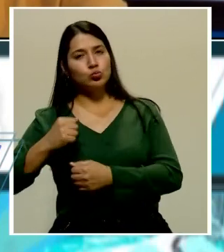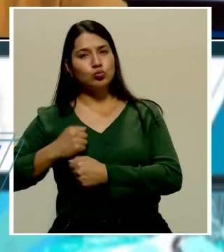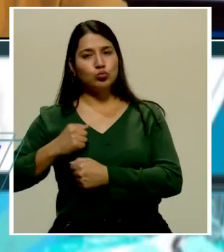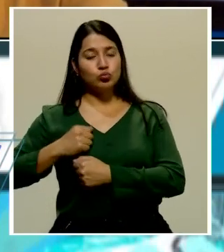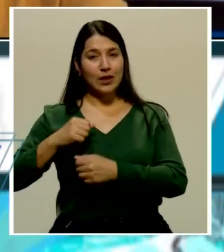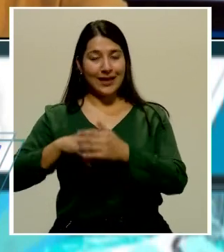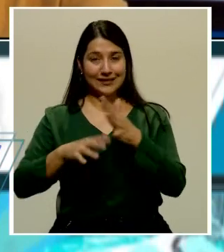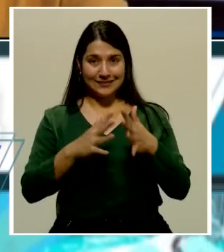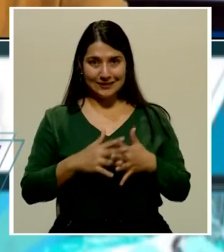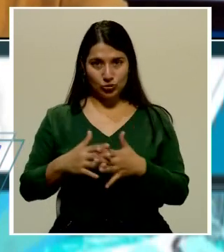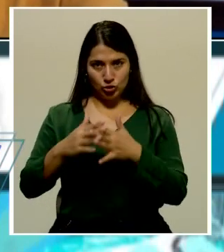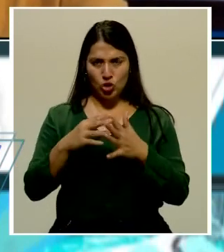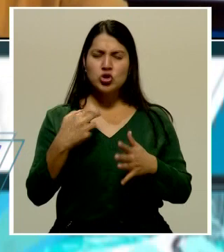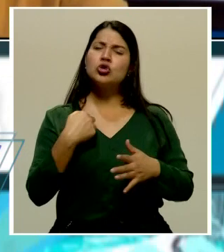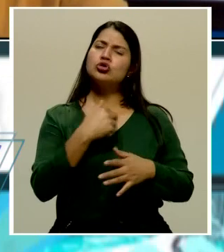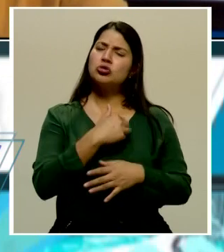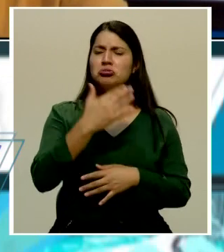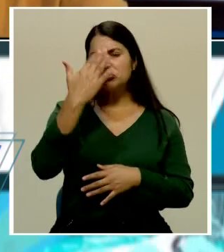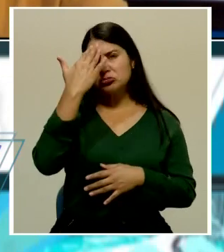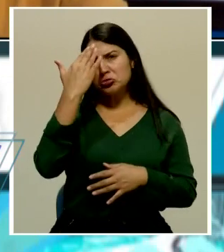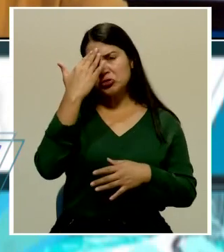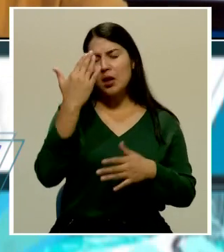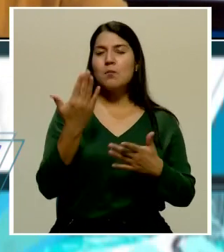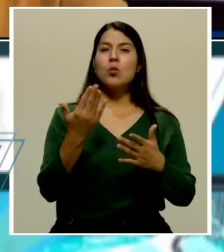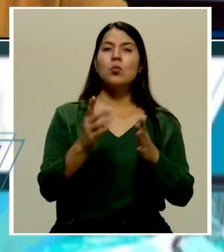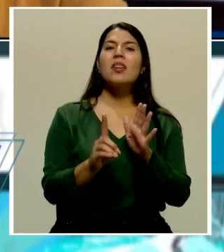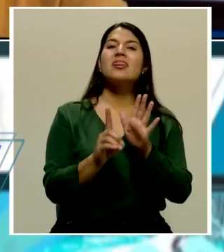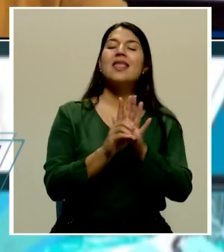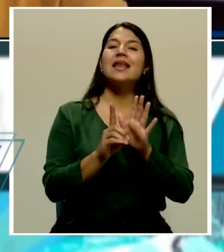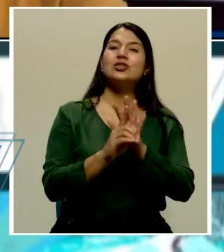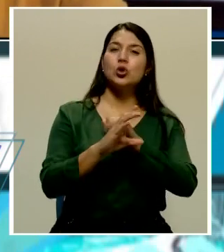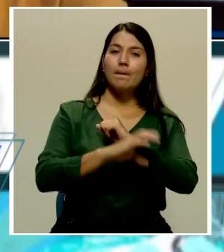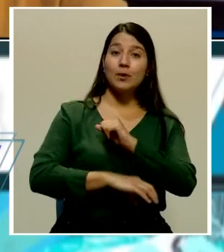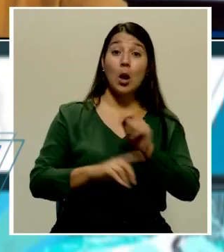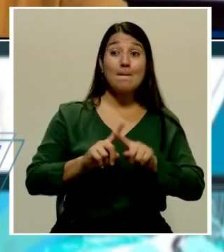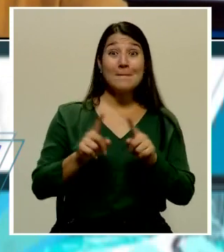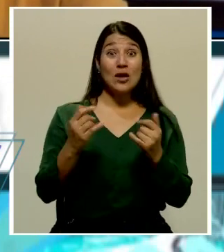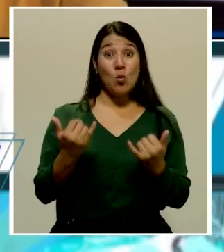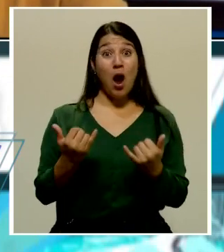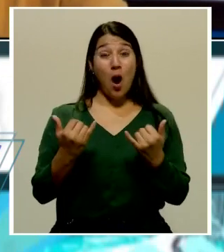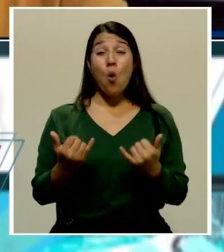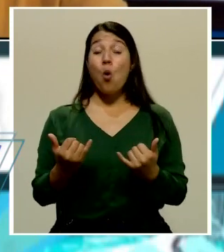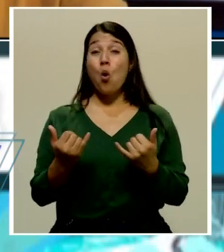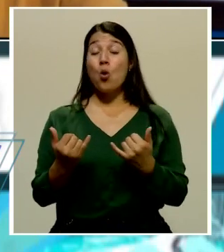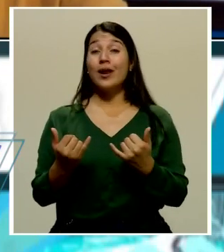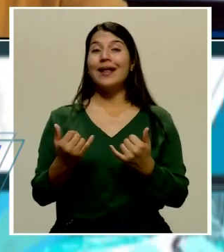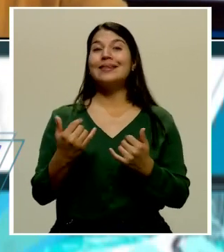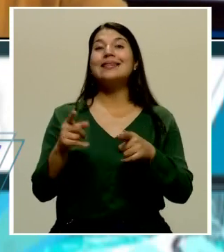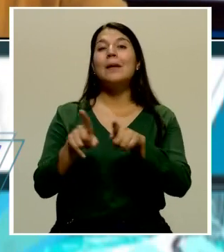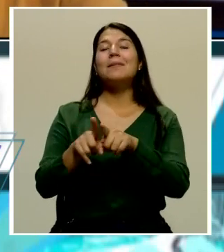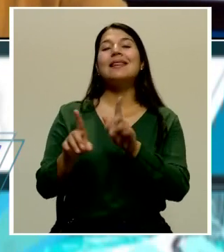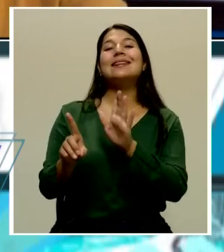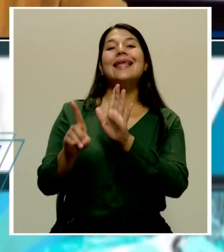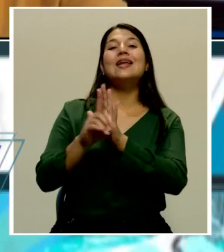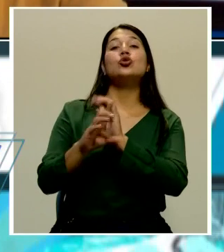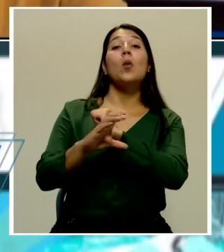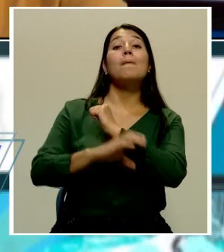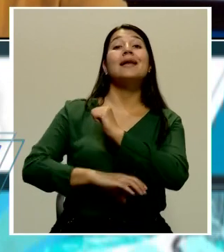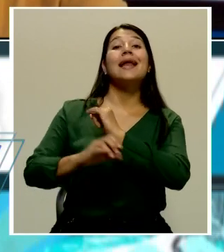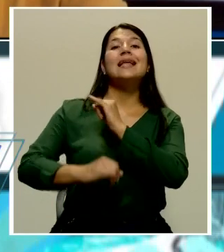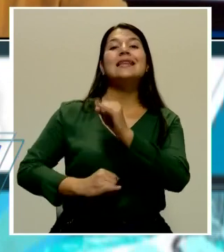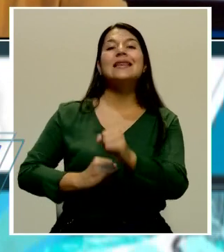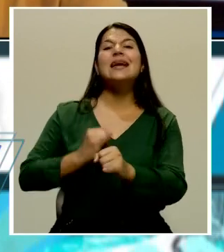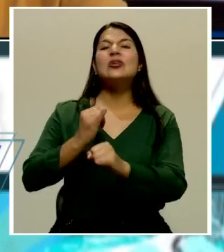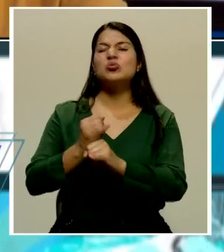penal, pero ahora existe un derecho penal internacional. ¿Qué es? ¿Quiénes son